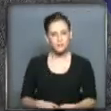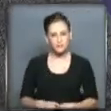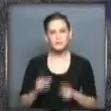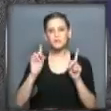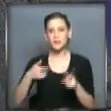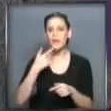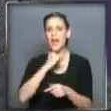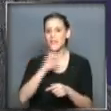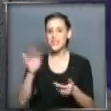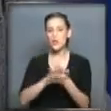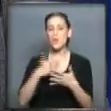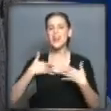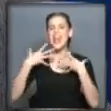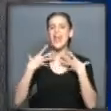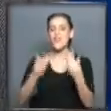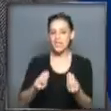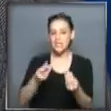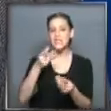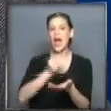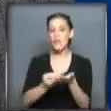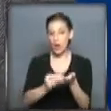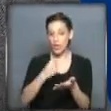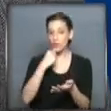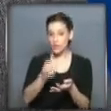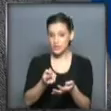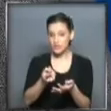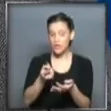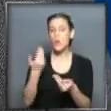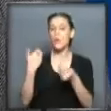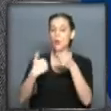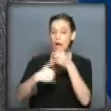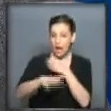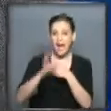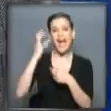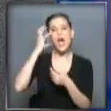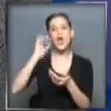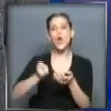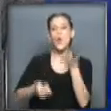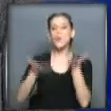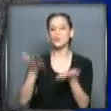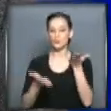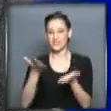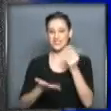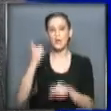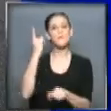anunció desde la defensa de Menem que se recurrirá a la Corte Suprema de Justicia. Es el